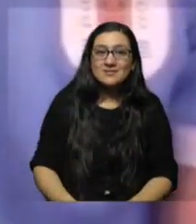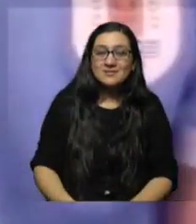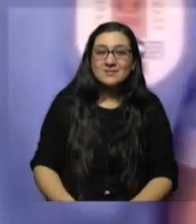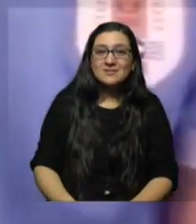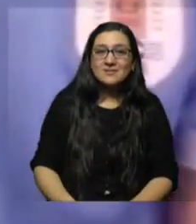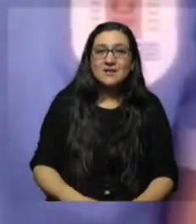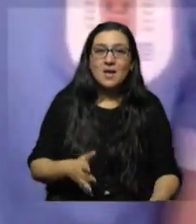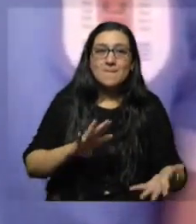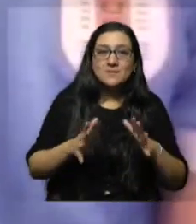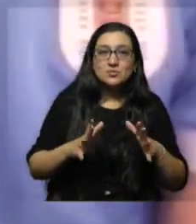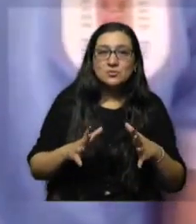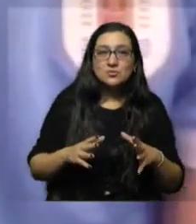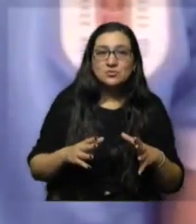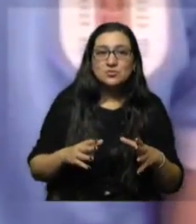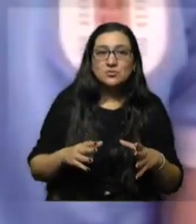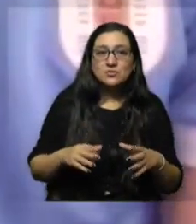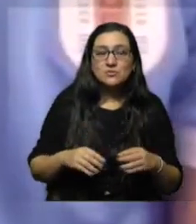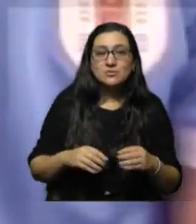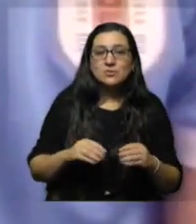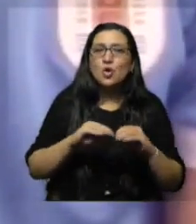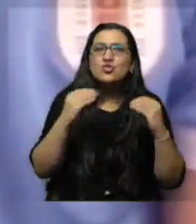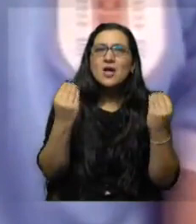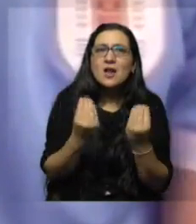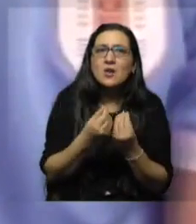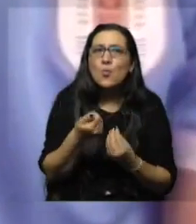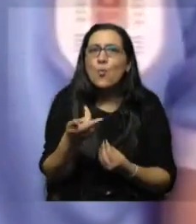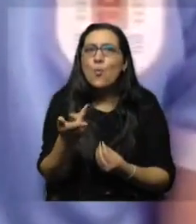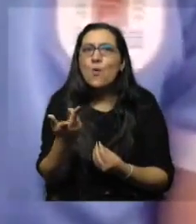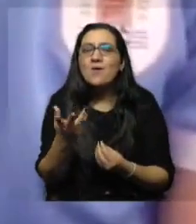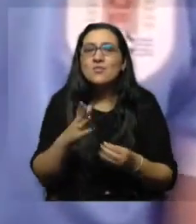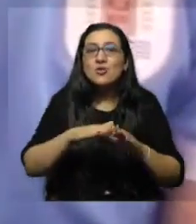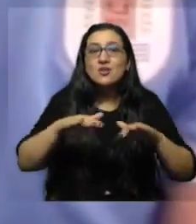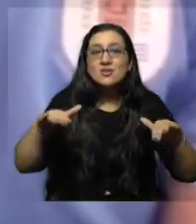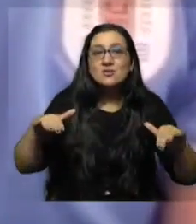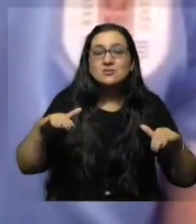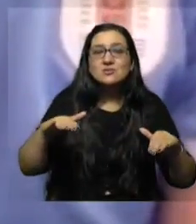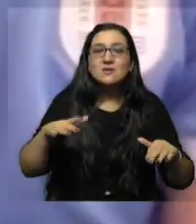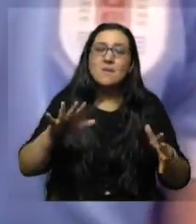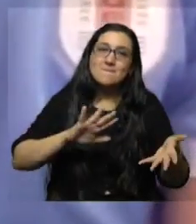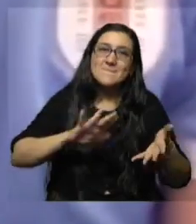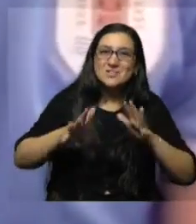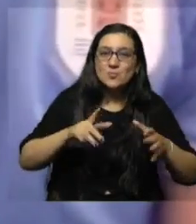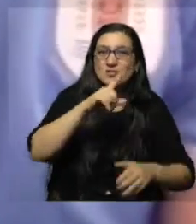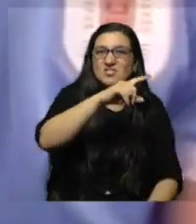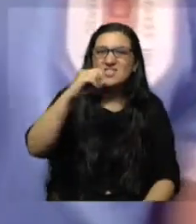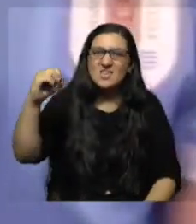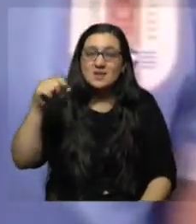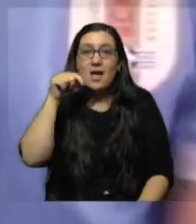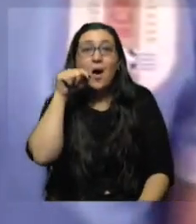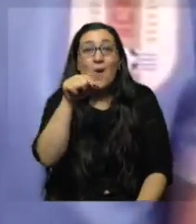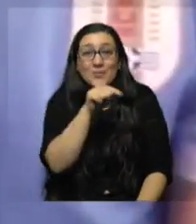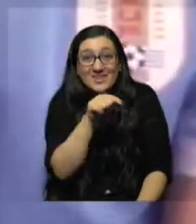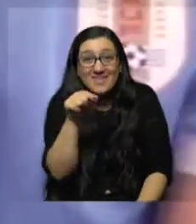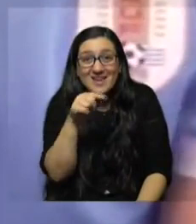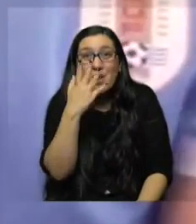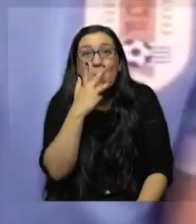¿Cuántos más? Muchísimos. ¿Cuántos niños somos? 7 niñas, no se ven. 100. ¿Y a ustedes les gusta el fútbol?